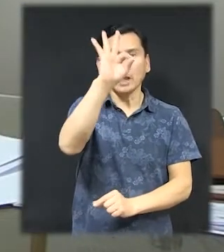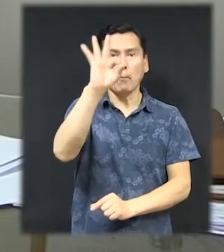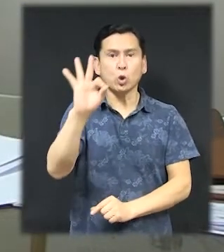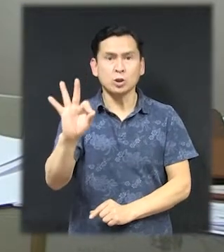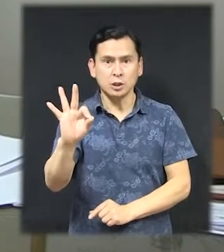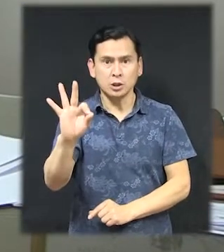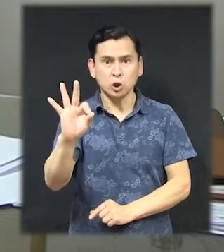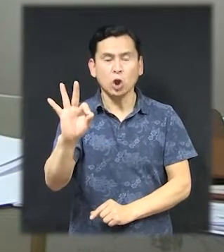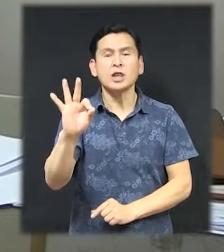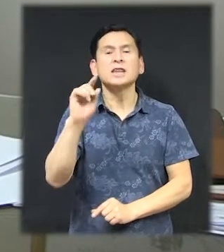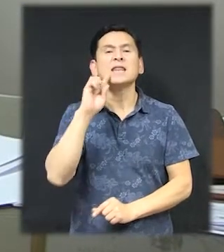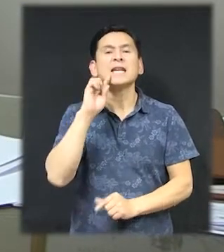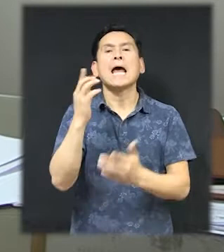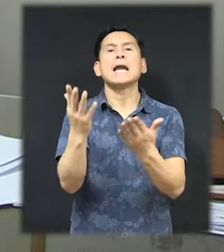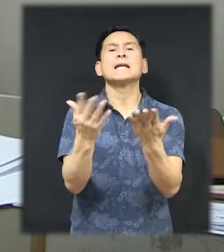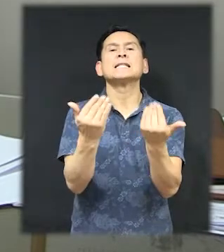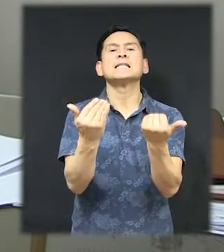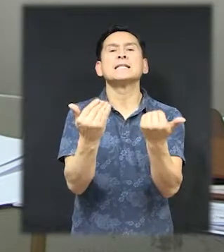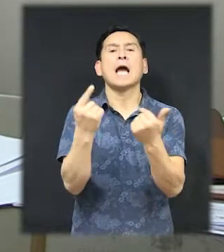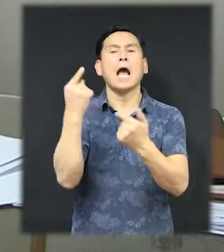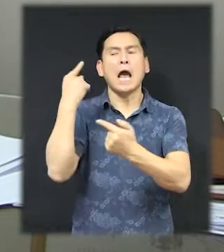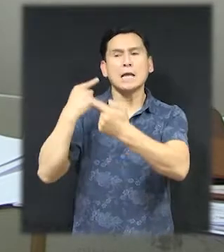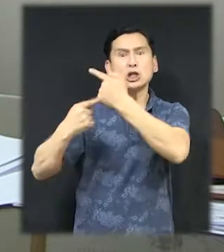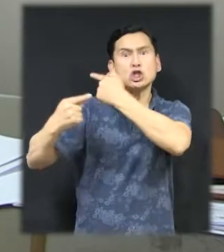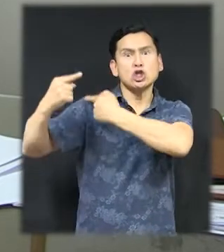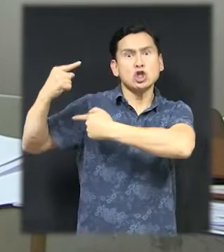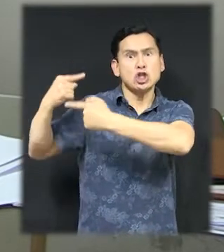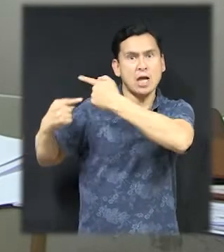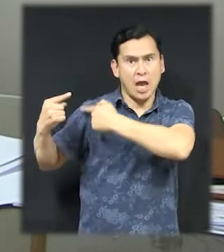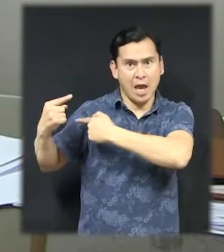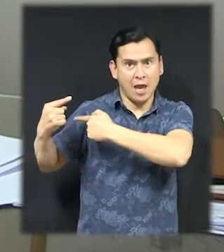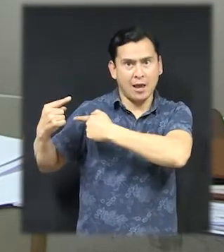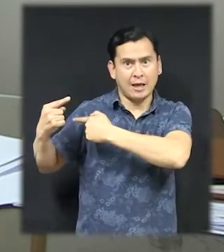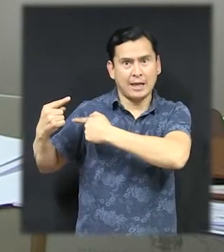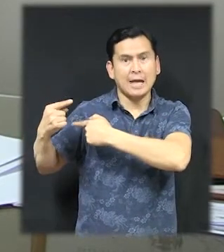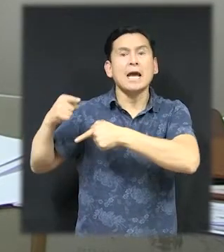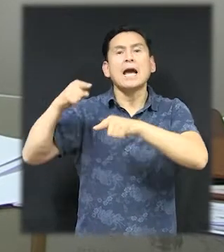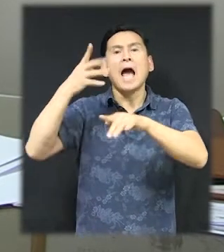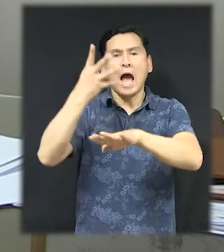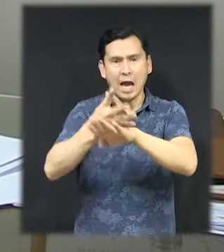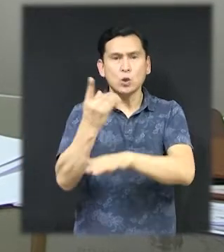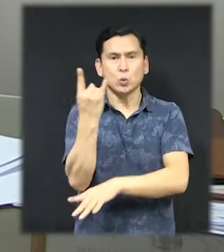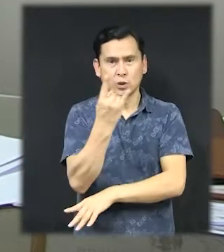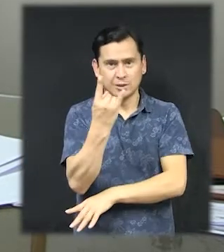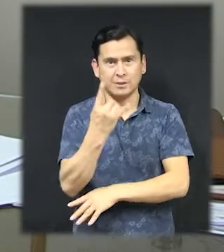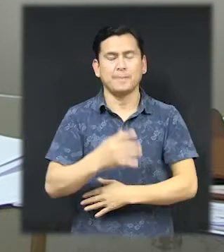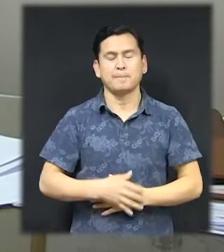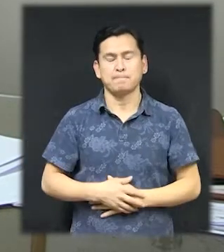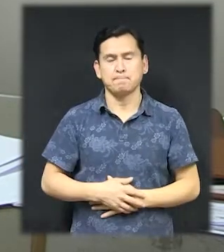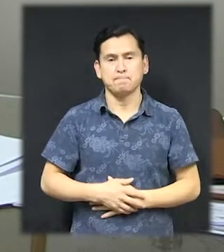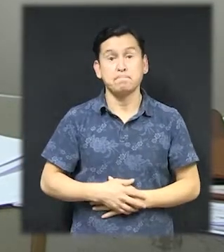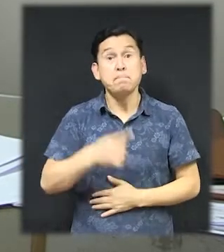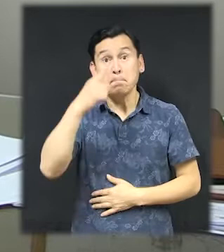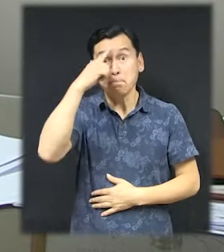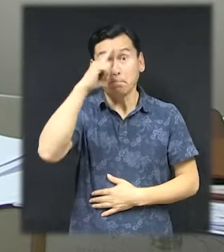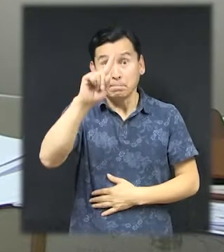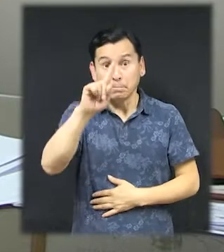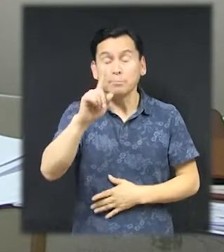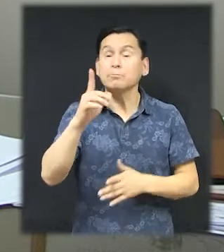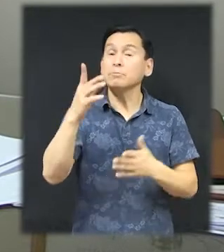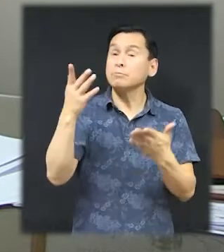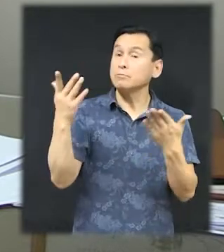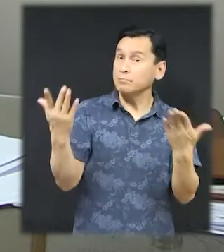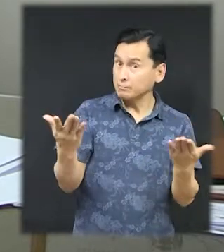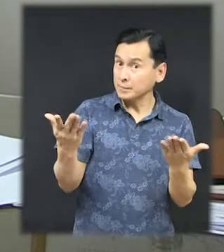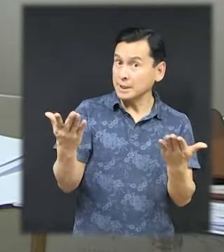la demanda tradicional anual que hay en el servicio de urgencia. Sin embargo, pese a que la demanda